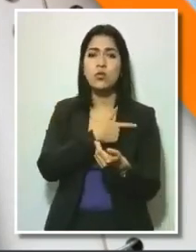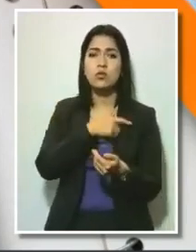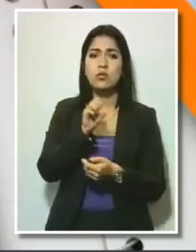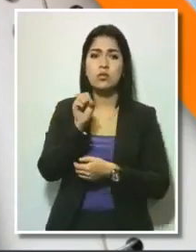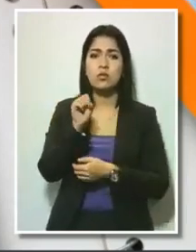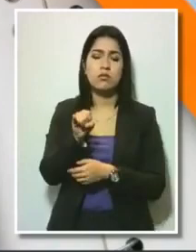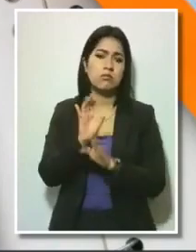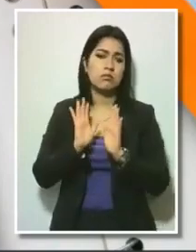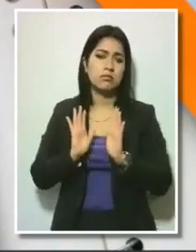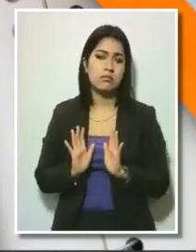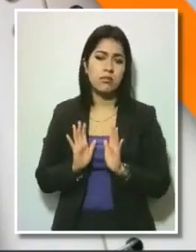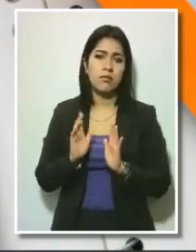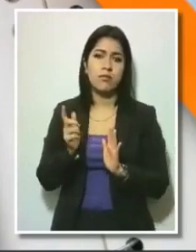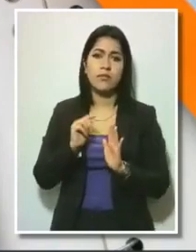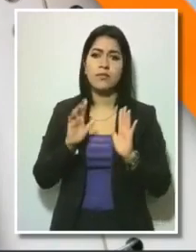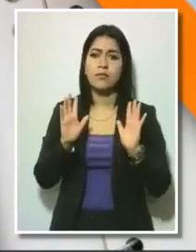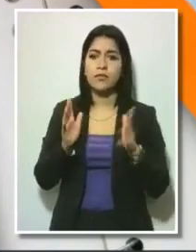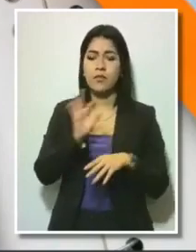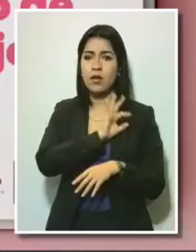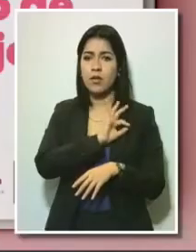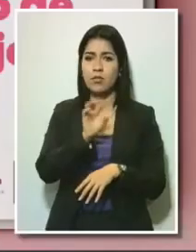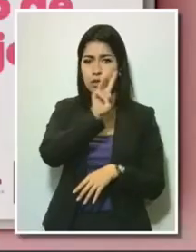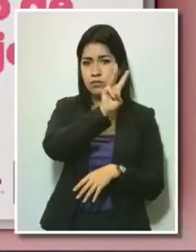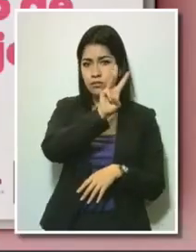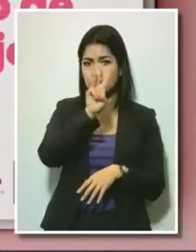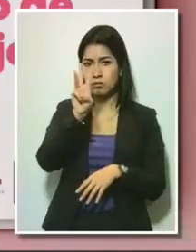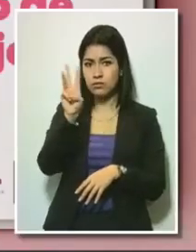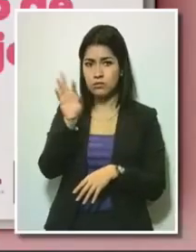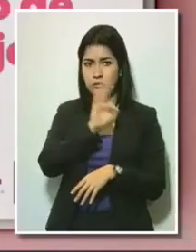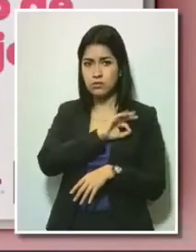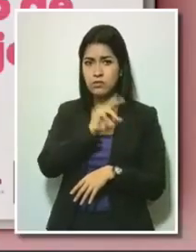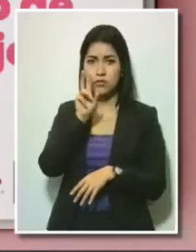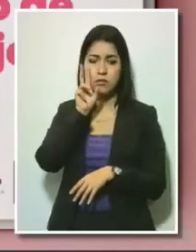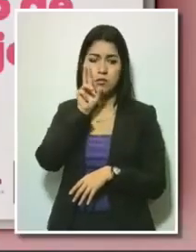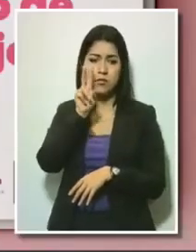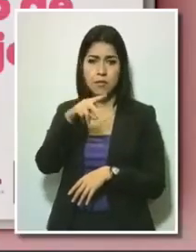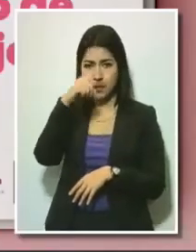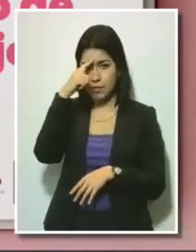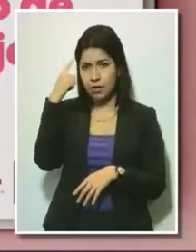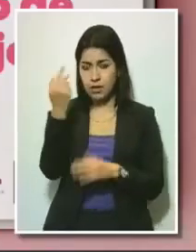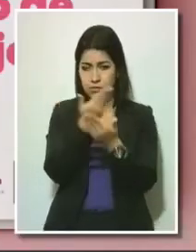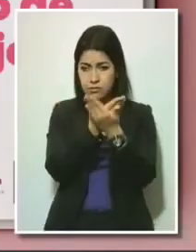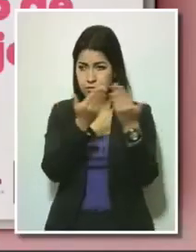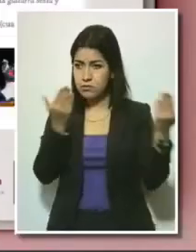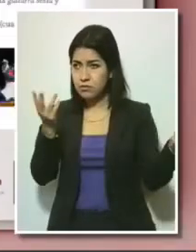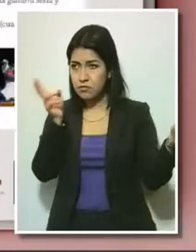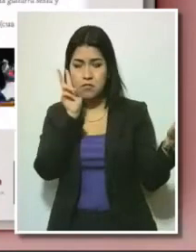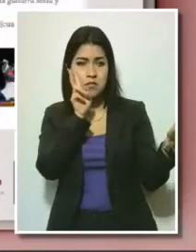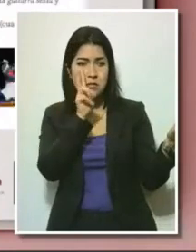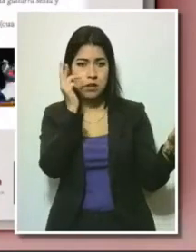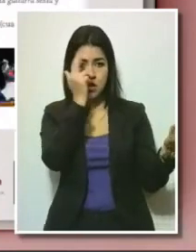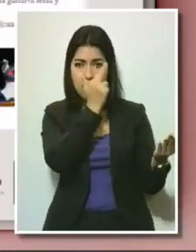están disponibles, hay una liga, la que sigue, para que ustedes mismos vean,